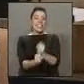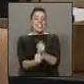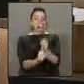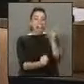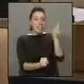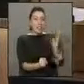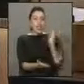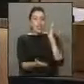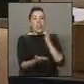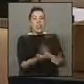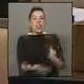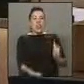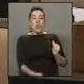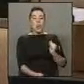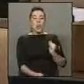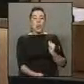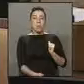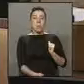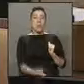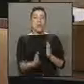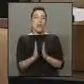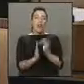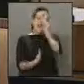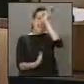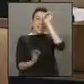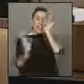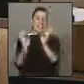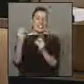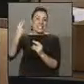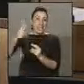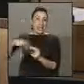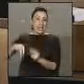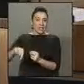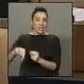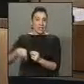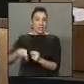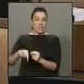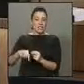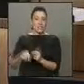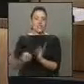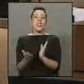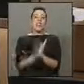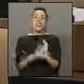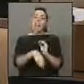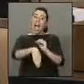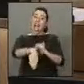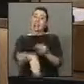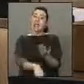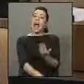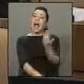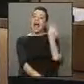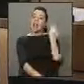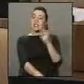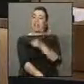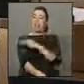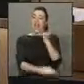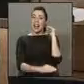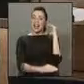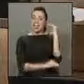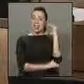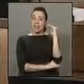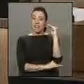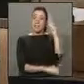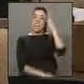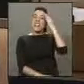trabajador debe cumplir con los oficios regulares propios de su ministerio, informando, claro está, con anticipación al empleador de